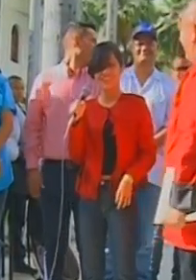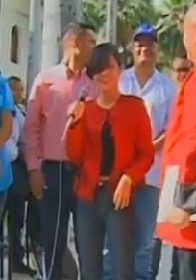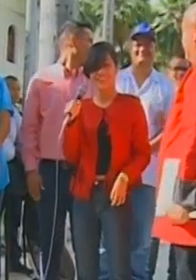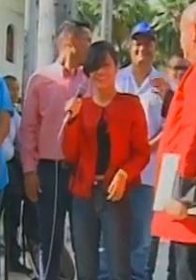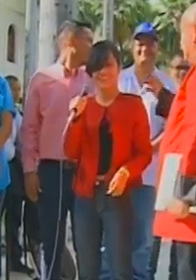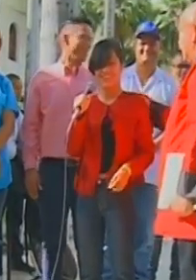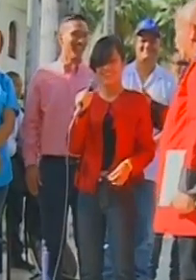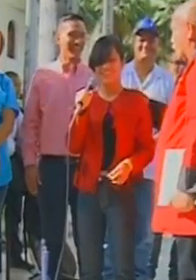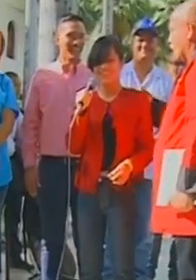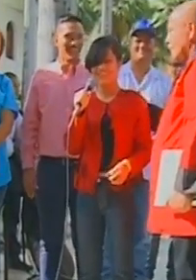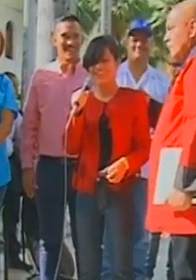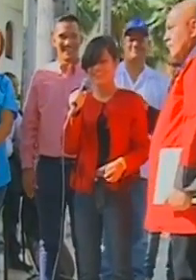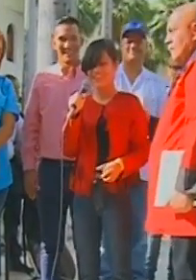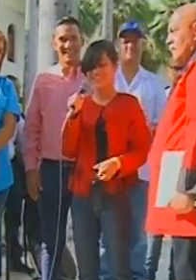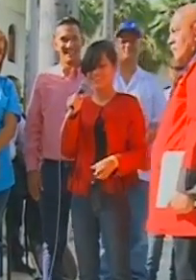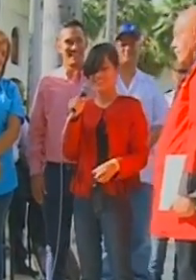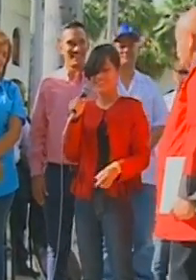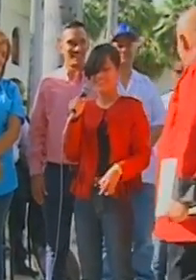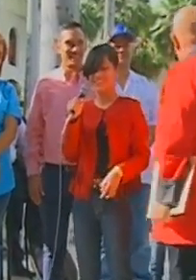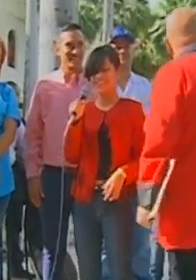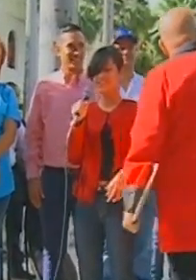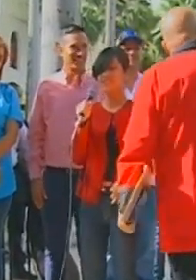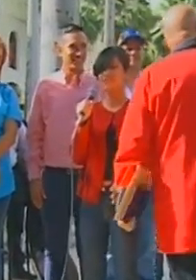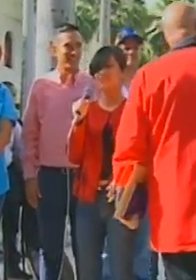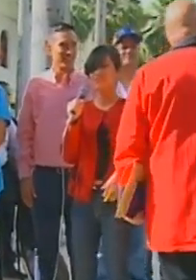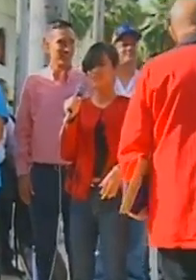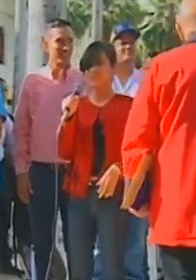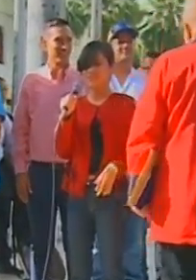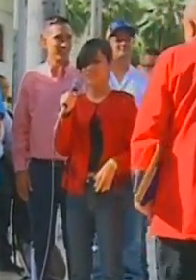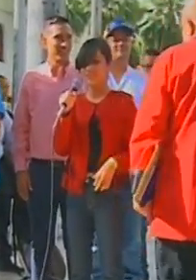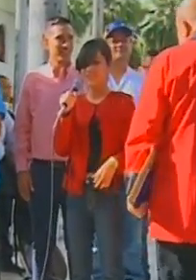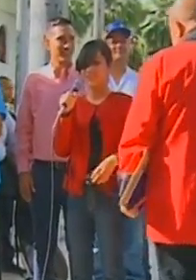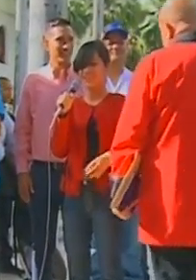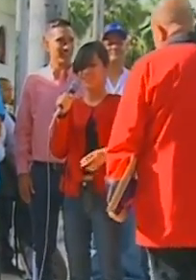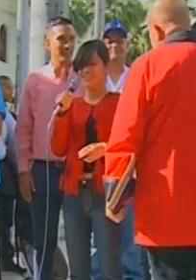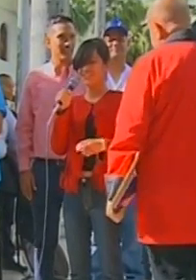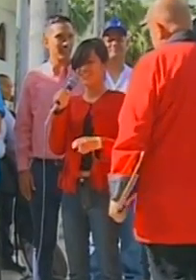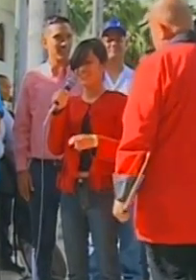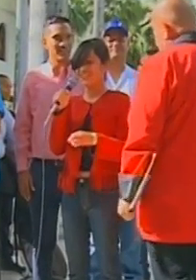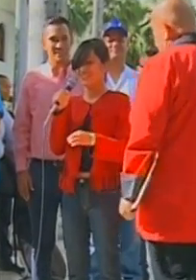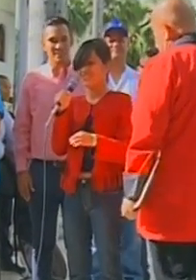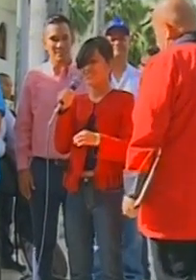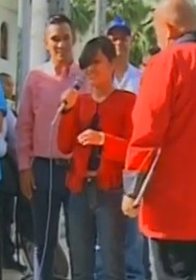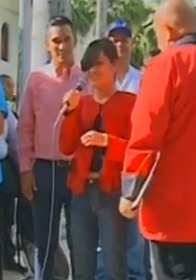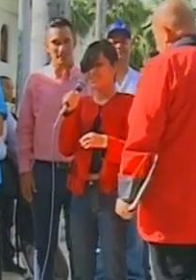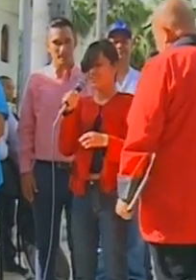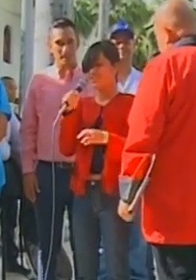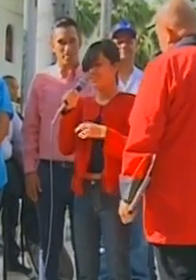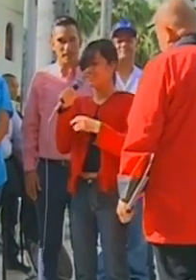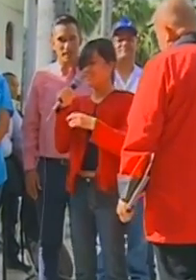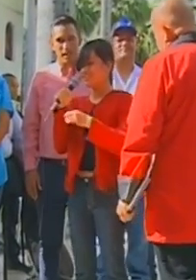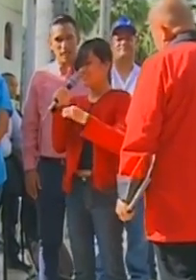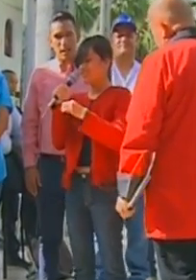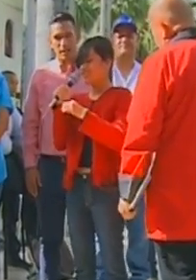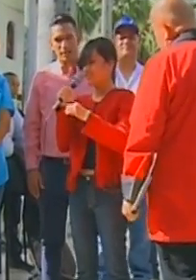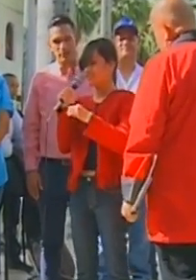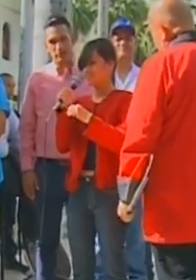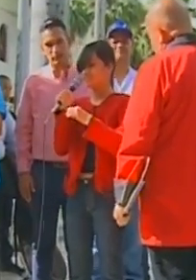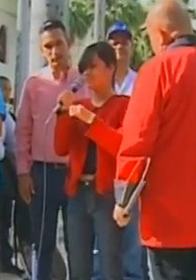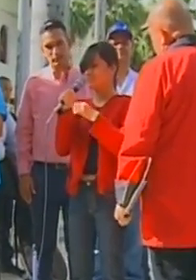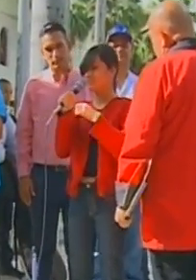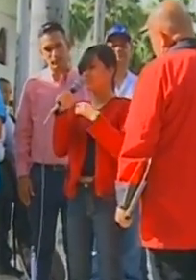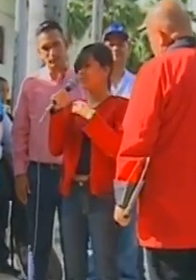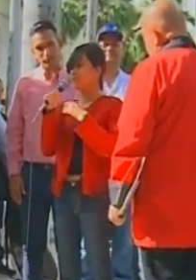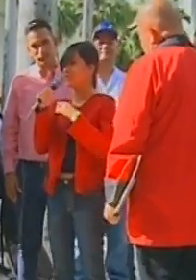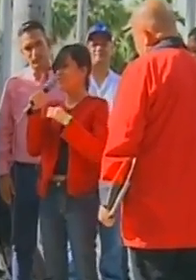pueblo. Con discapacidad, recordemos que este importante sector del país tiene 5 constituyentes en el seno del máximo ente plenipotenciario